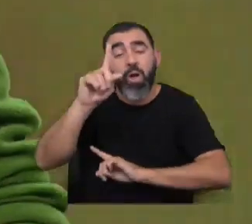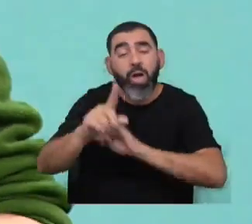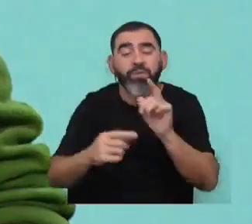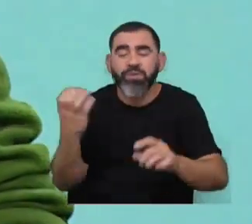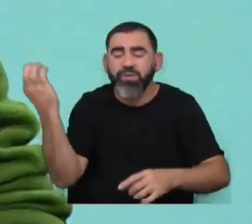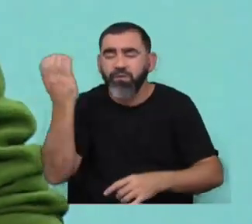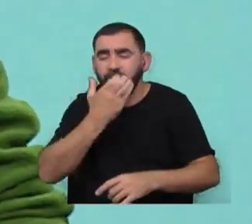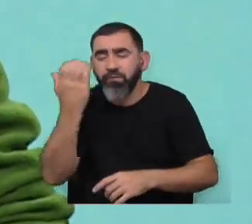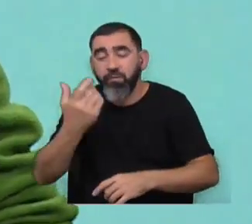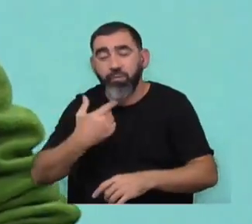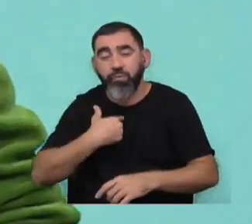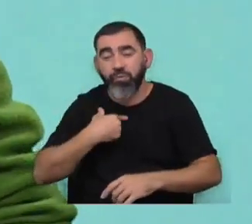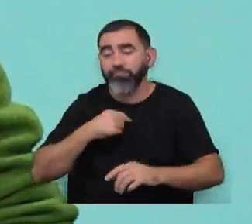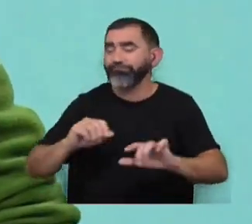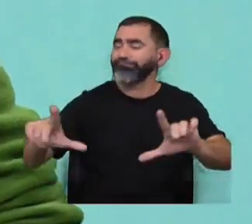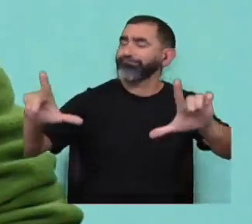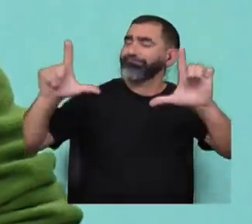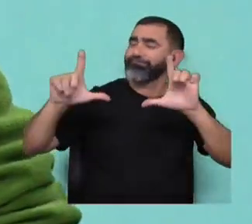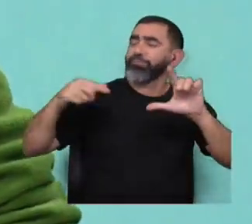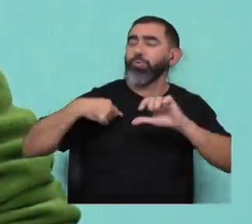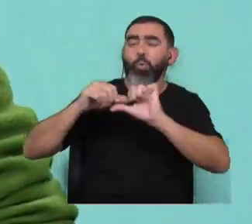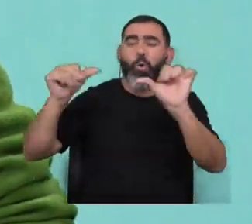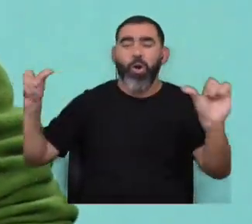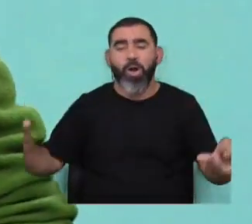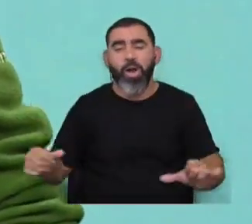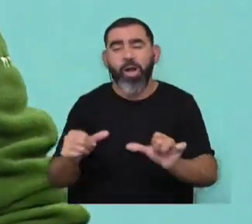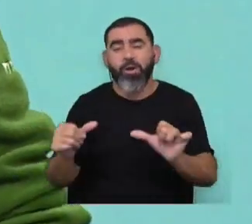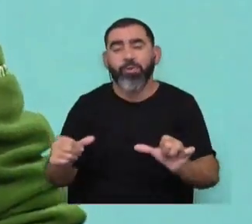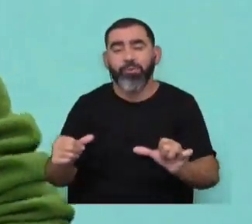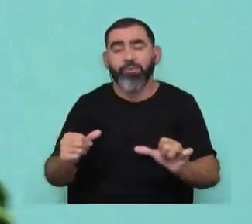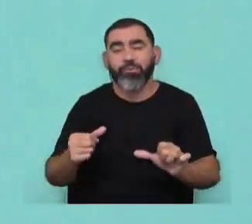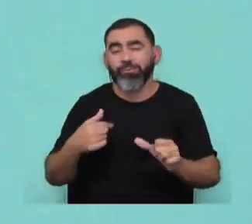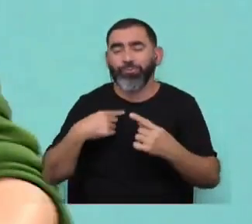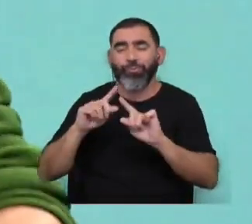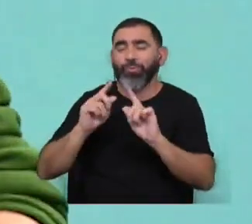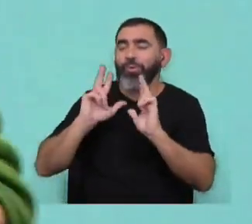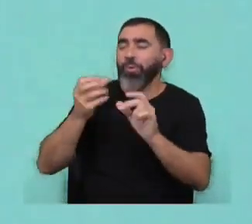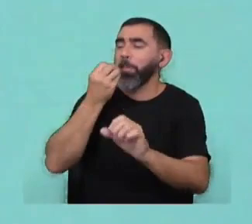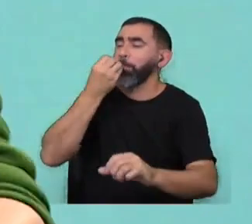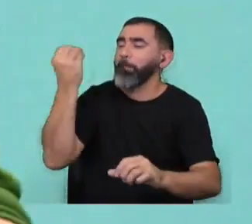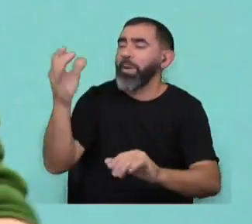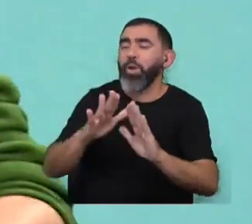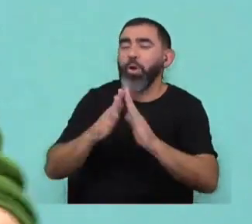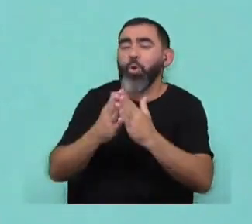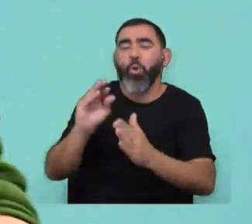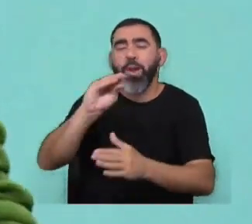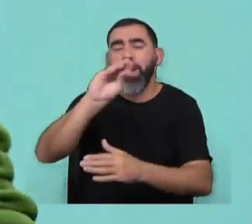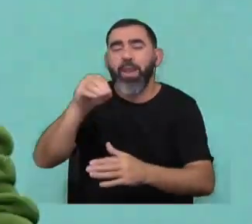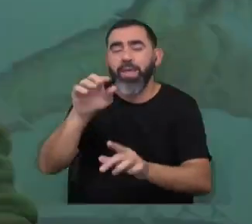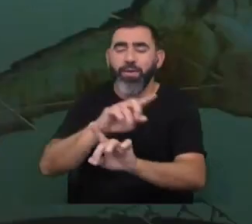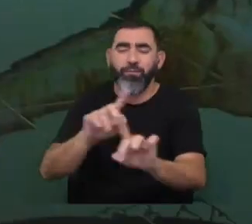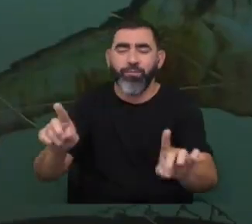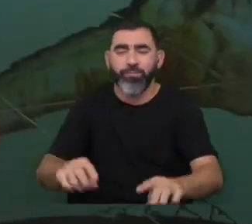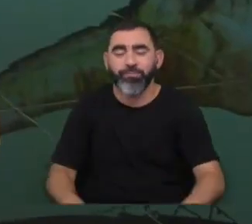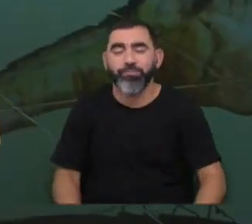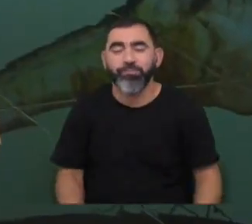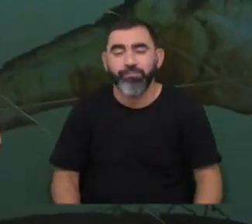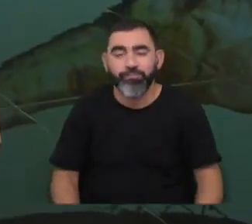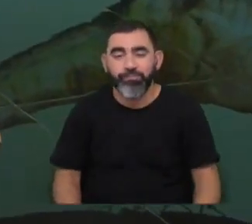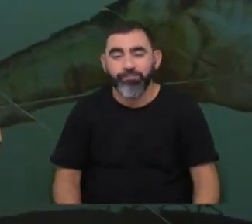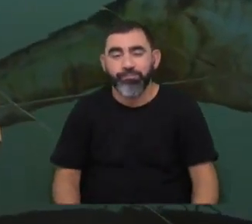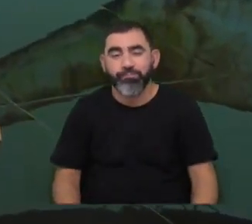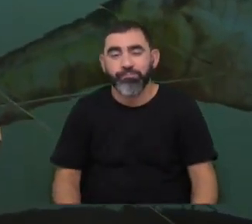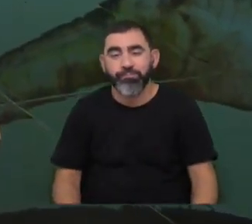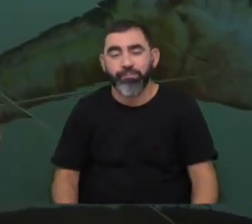feo que uno mismo se saque cartel de lo que uno mismo hace, Claro. ¿no? Yo sería la última persona a decir que este es el mejor libro de dinosaurios que ha existido jamás, quedaría como